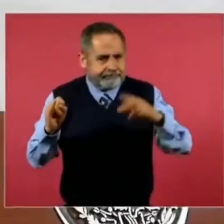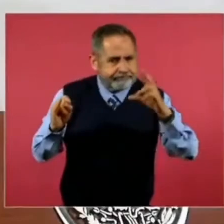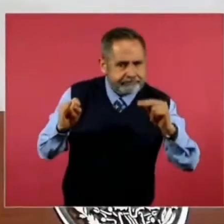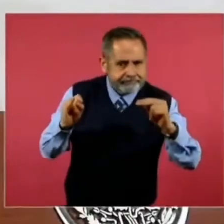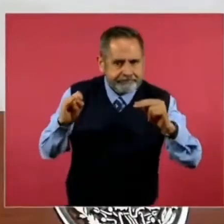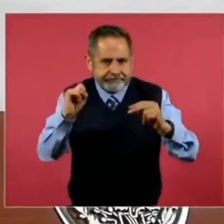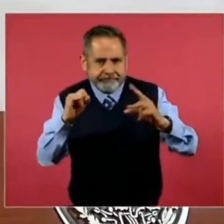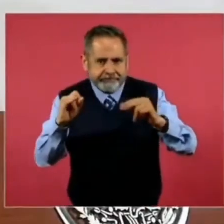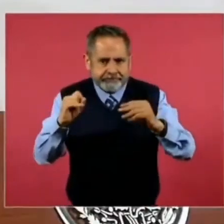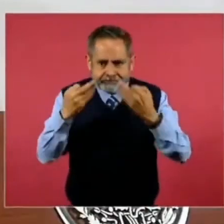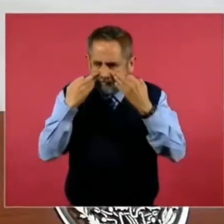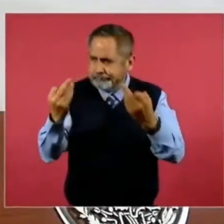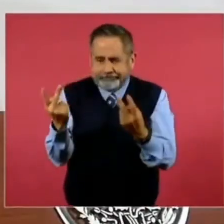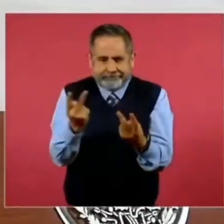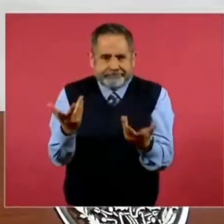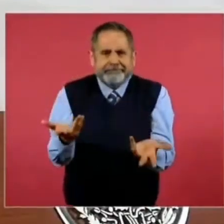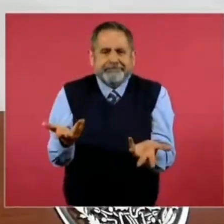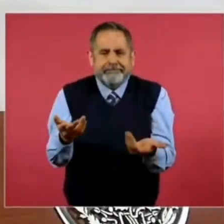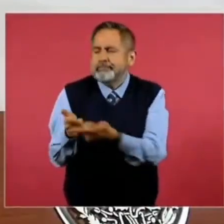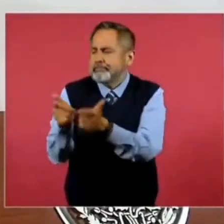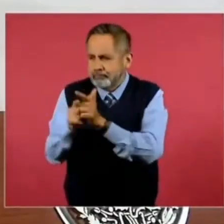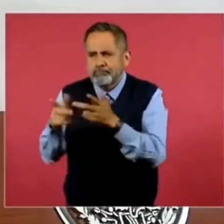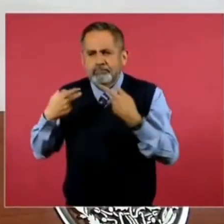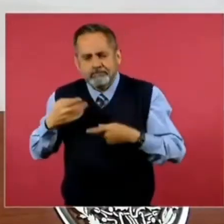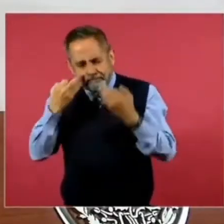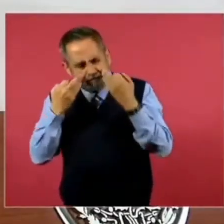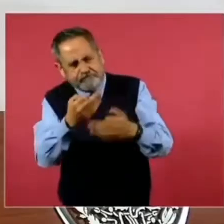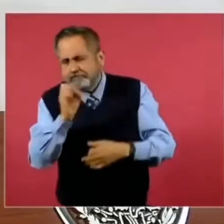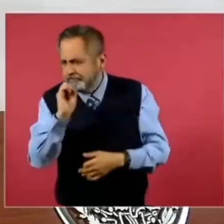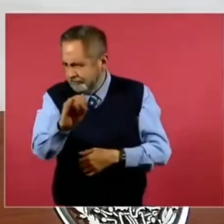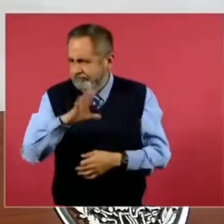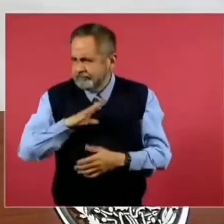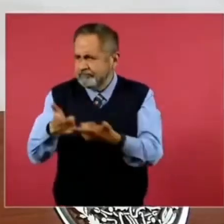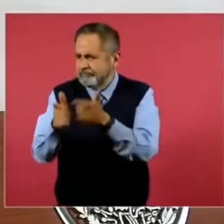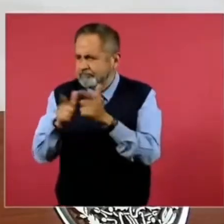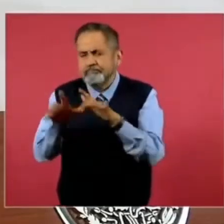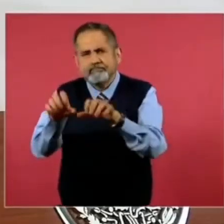fueron los muchachos a la comandancia, a un grupo, y que de ahí se los llevaron.